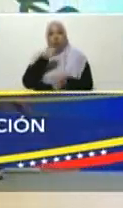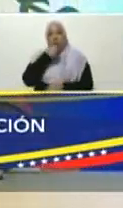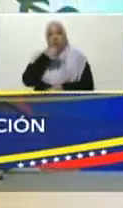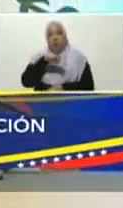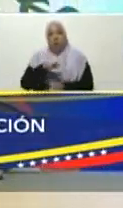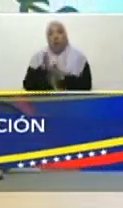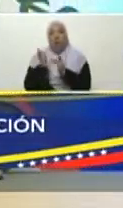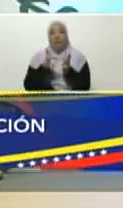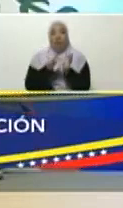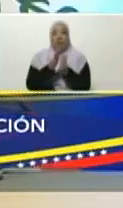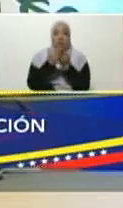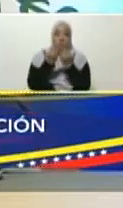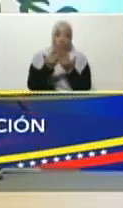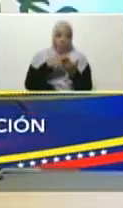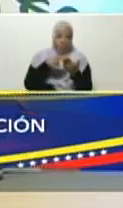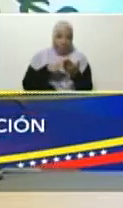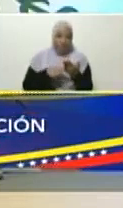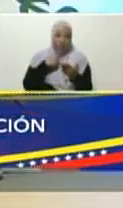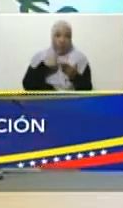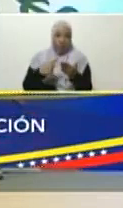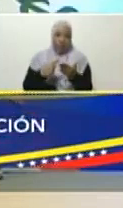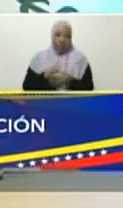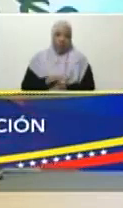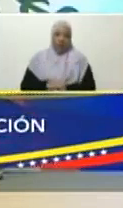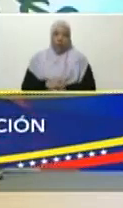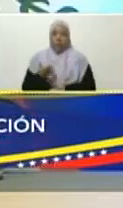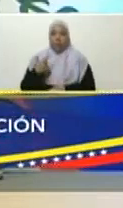pueblos. Ahora tenemos que multiplicar